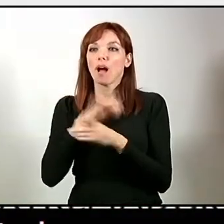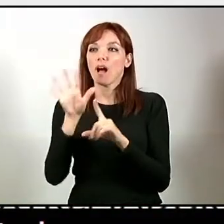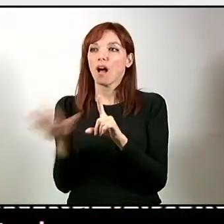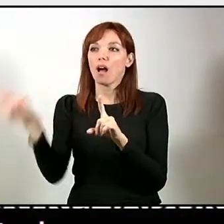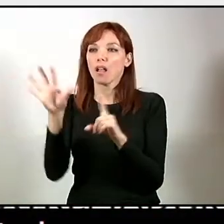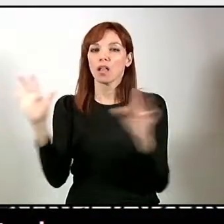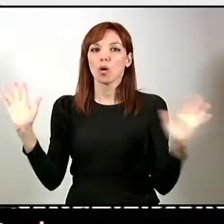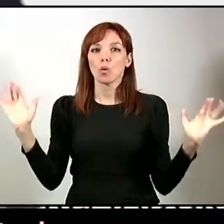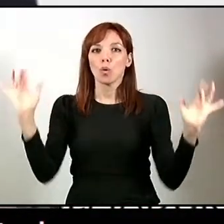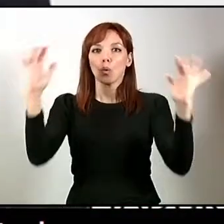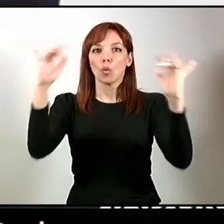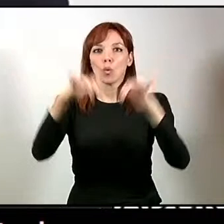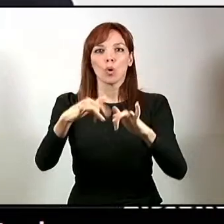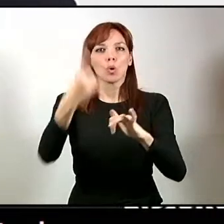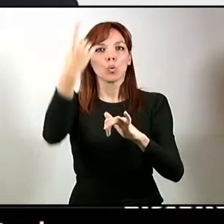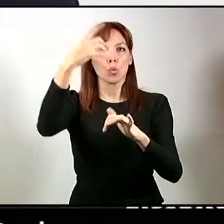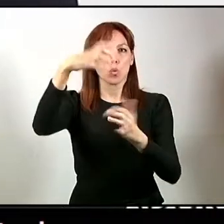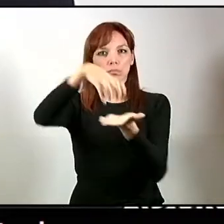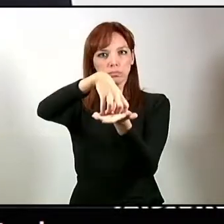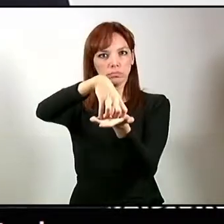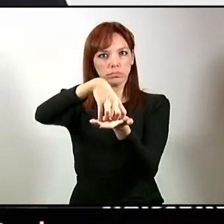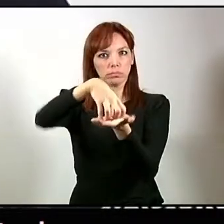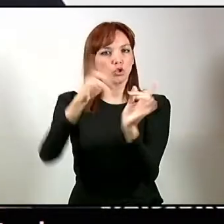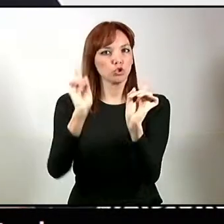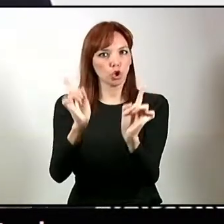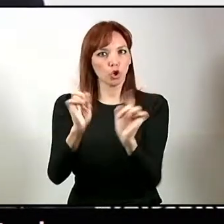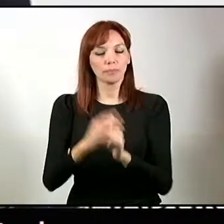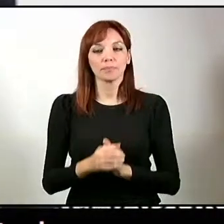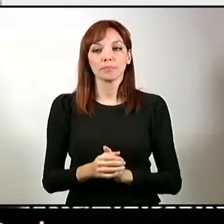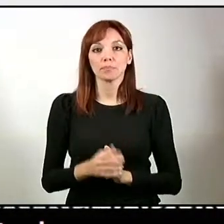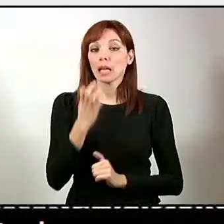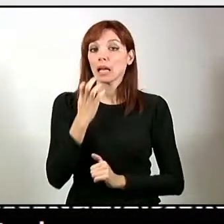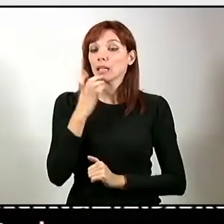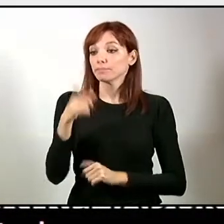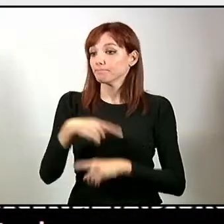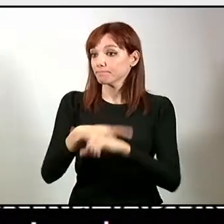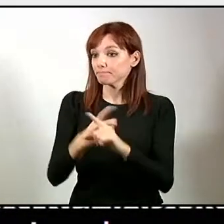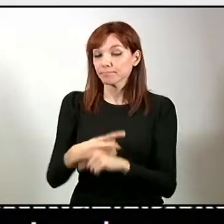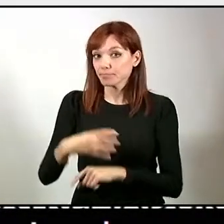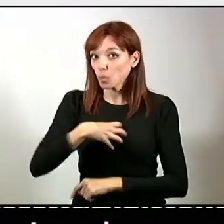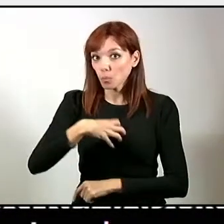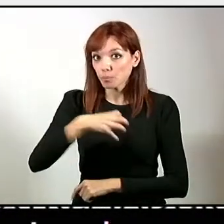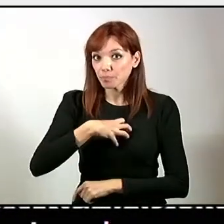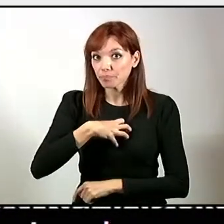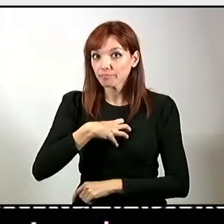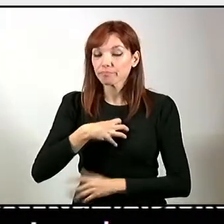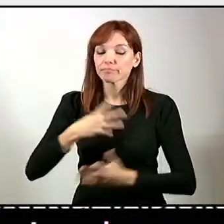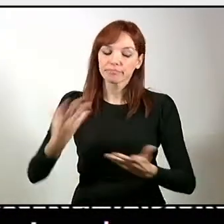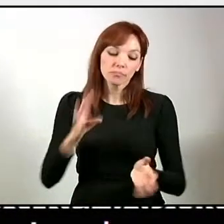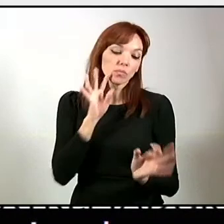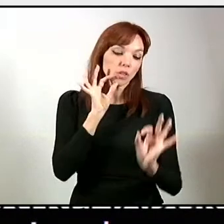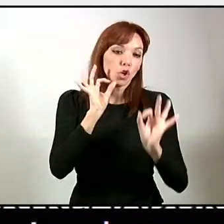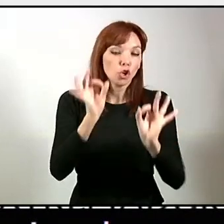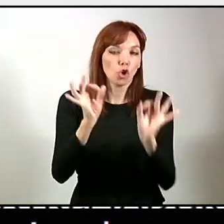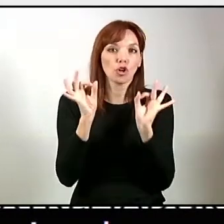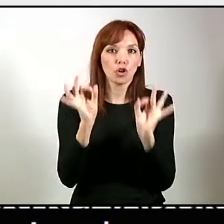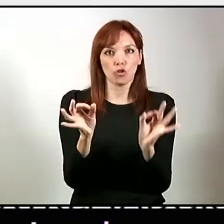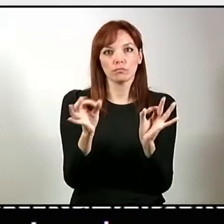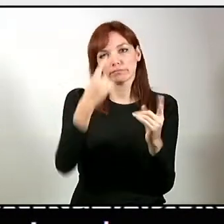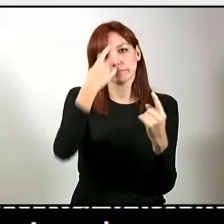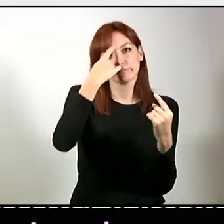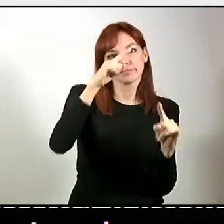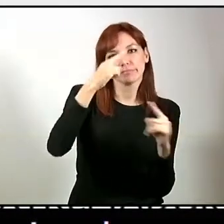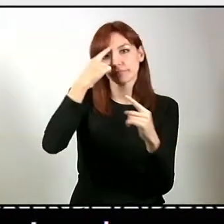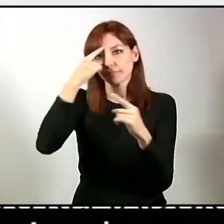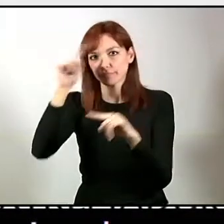estuvieran ubicados en un único lugar. Si eso no es posible, es coherente